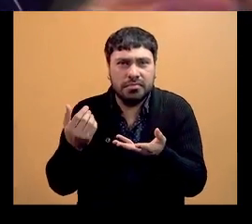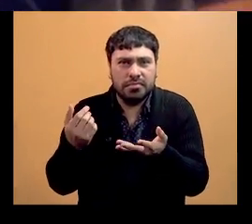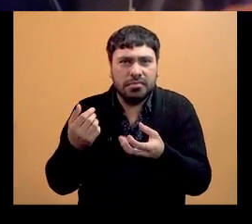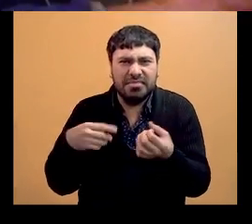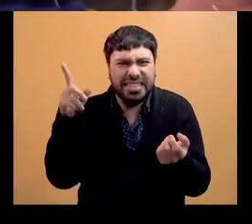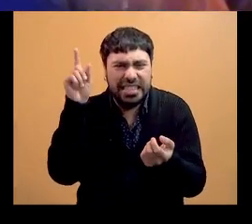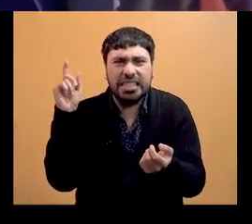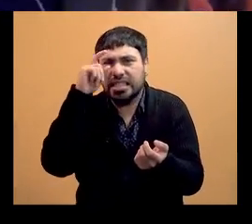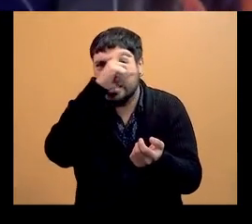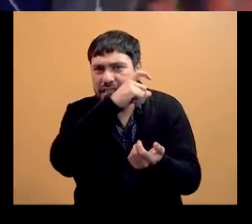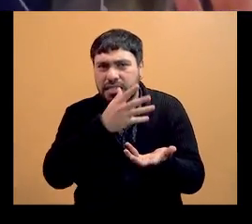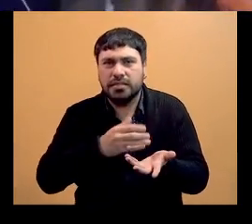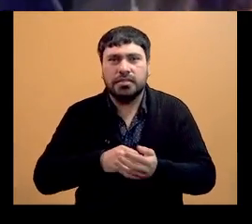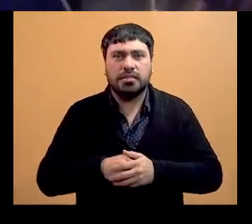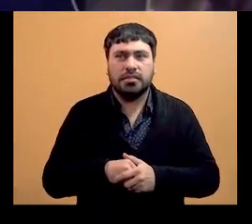generarnos